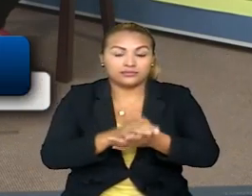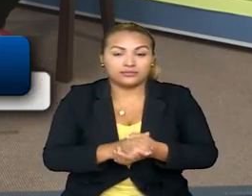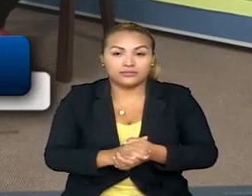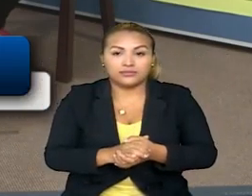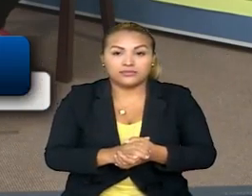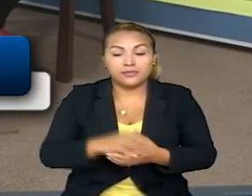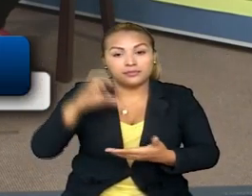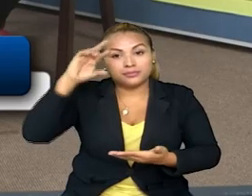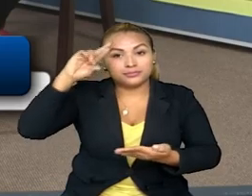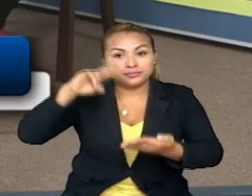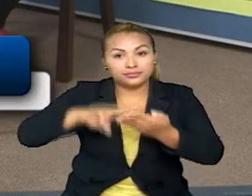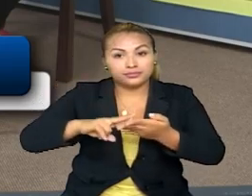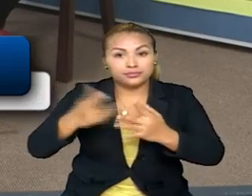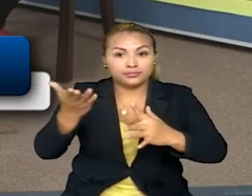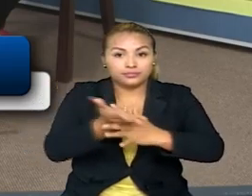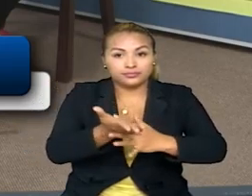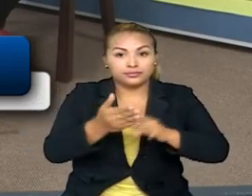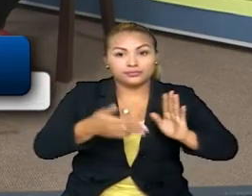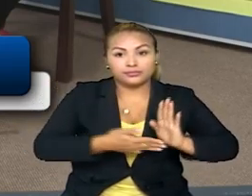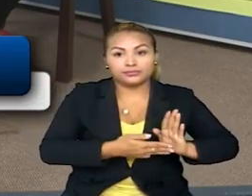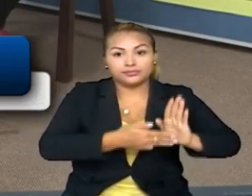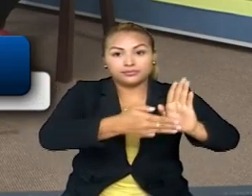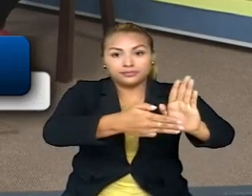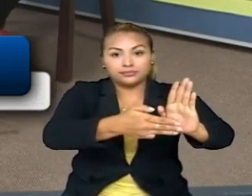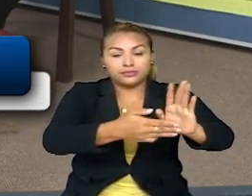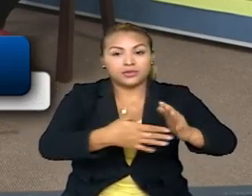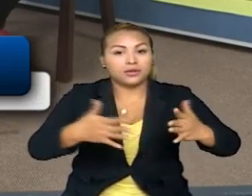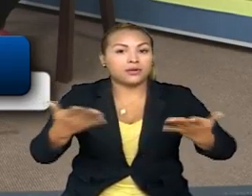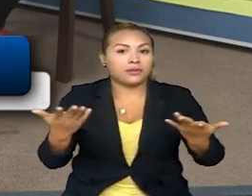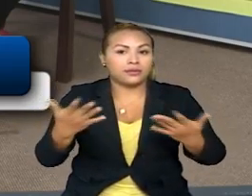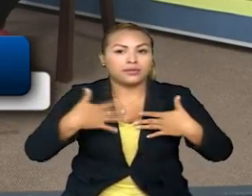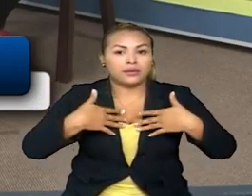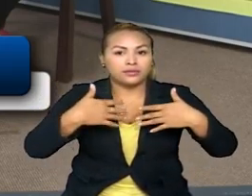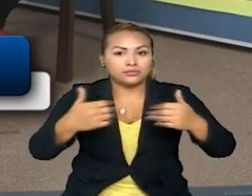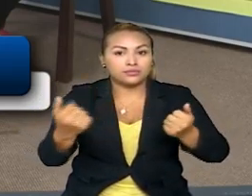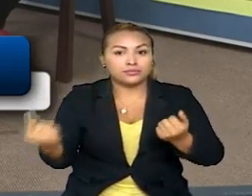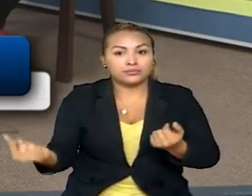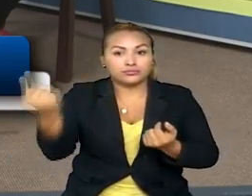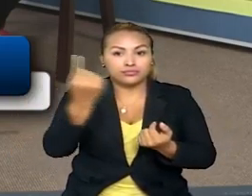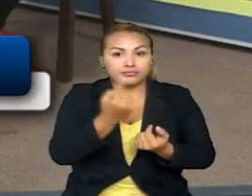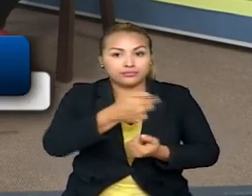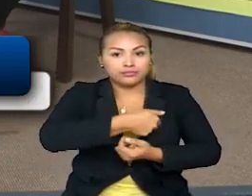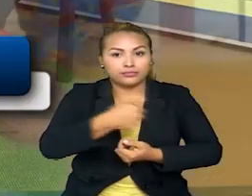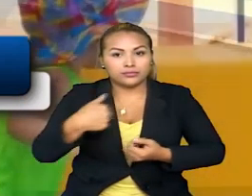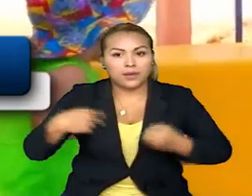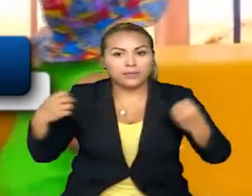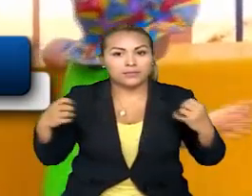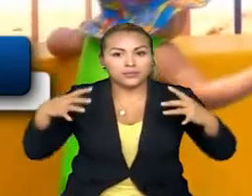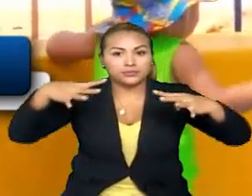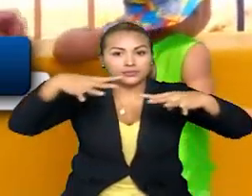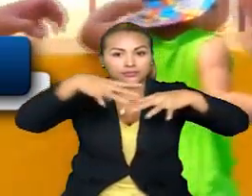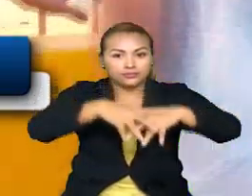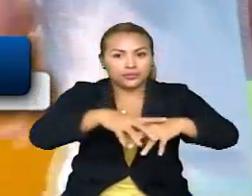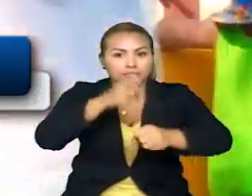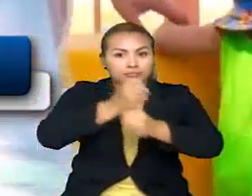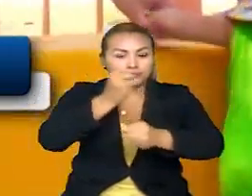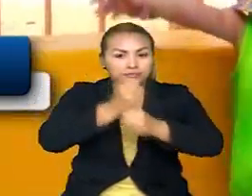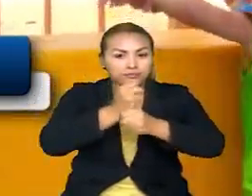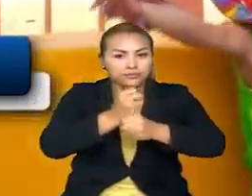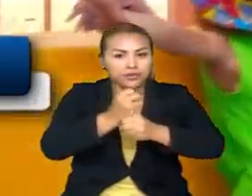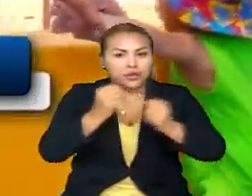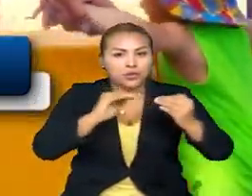recordemos qué parte del modelo el modelo de salud viene a activar la red comunitaria donde la red comunitaria